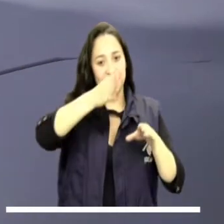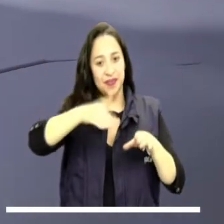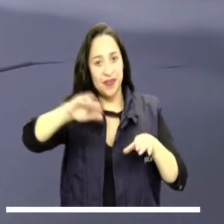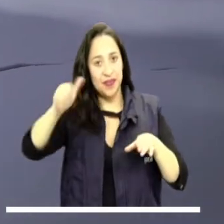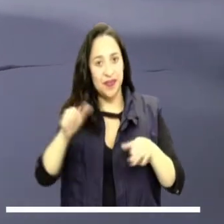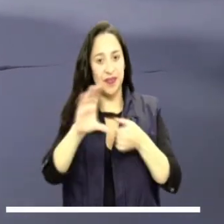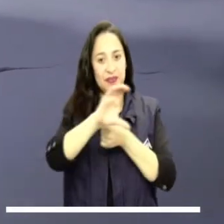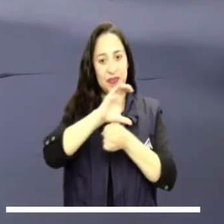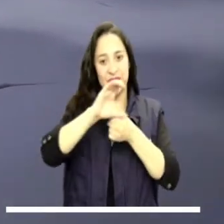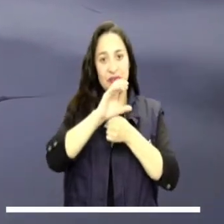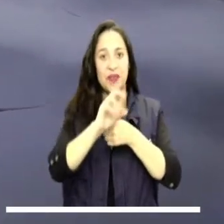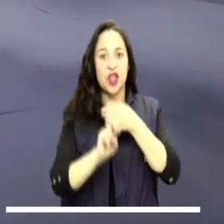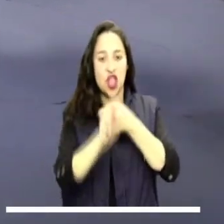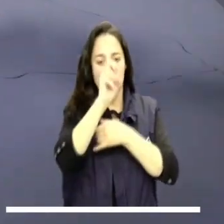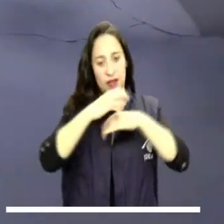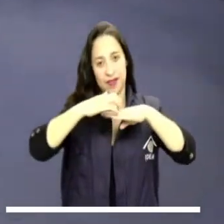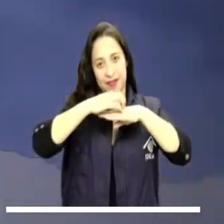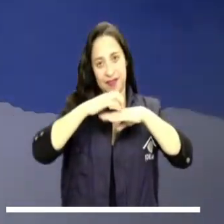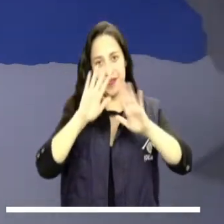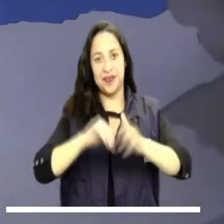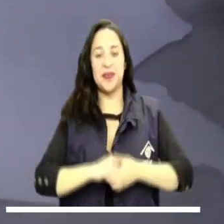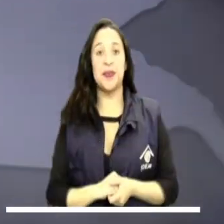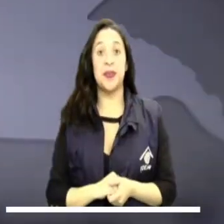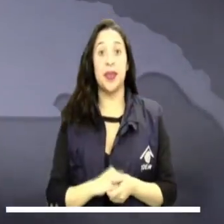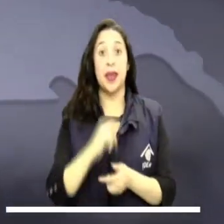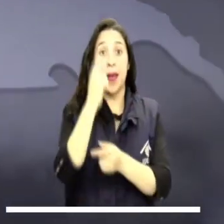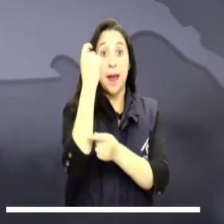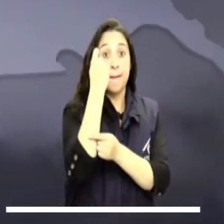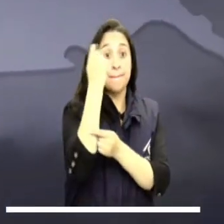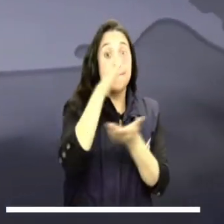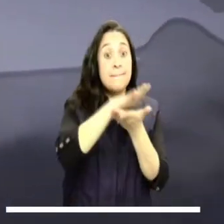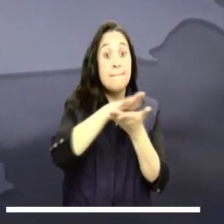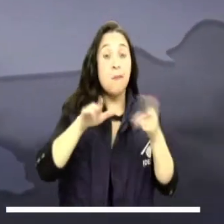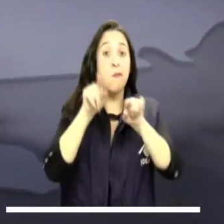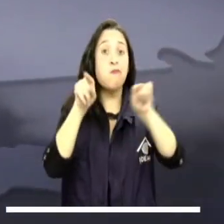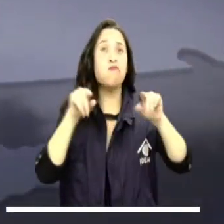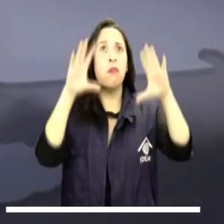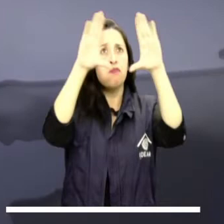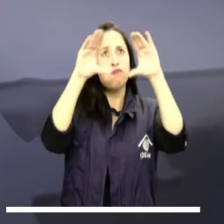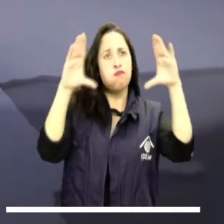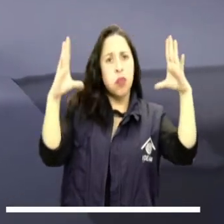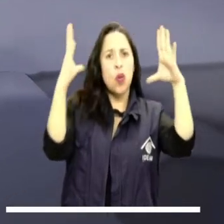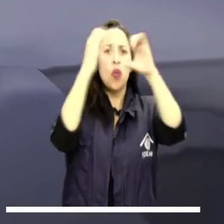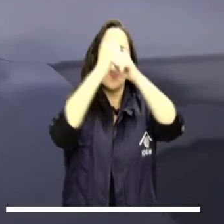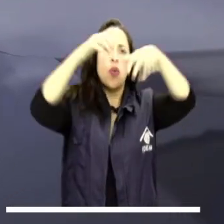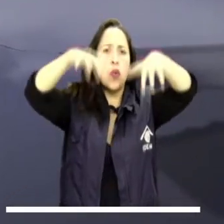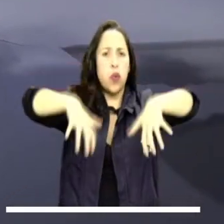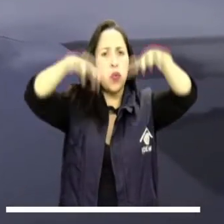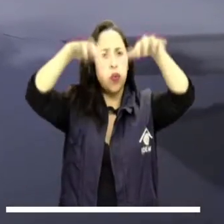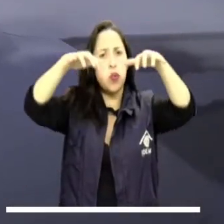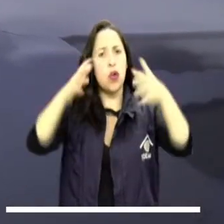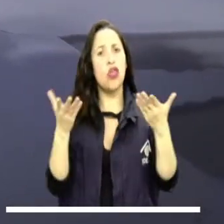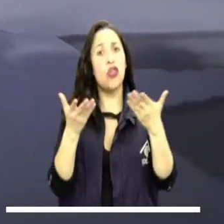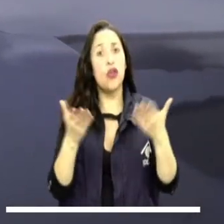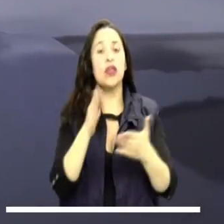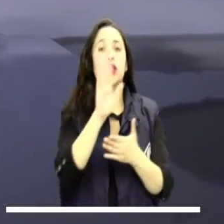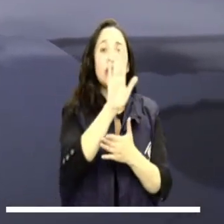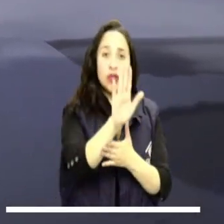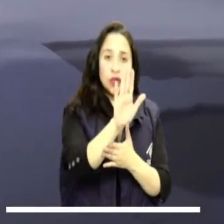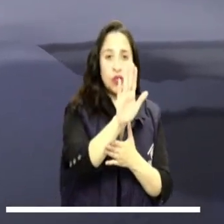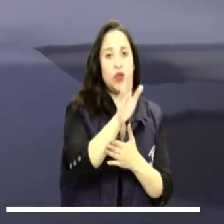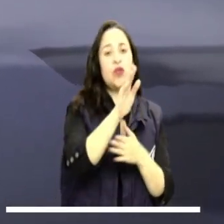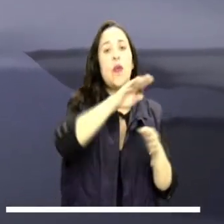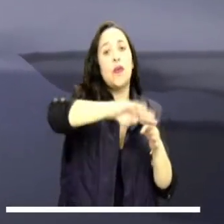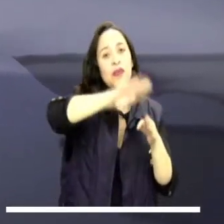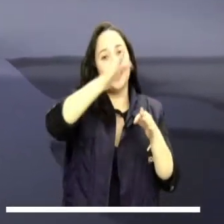Antioquia, Cundinamarca y norte de Tolima. Sobrevolando los llanos orientales, abundante nubosidad acompañada quizás por lluvias, que